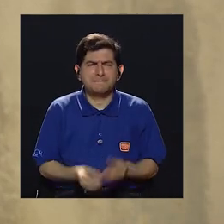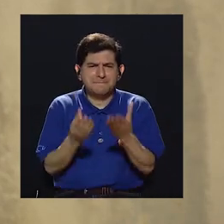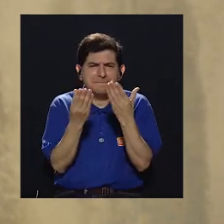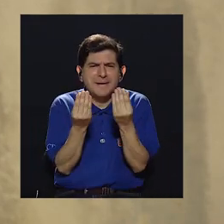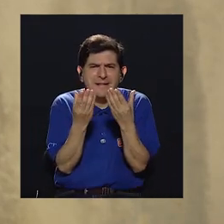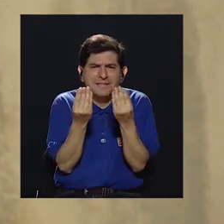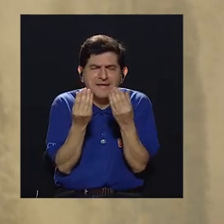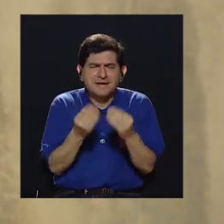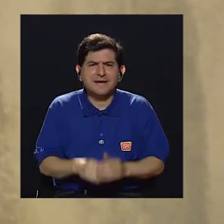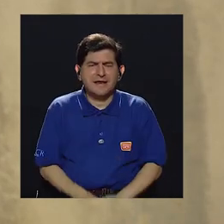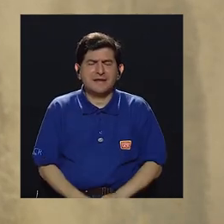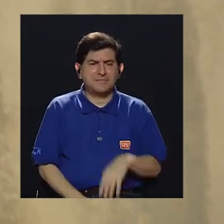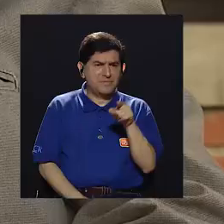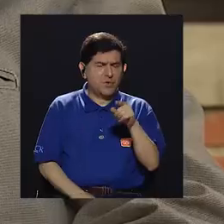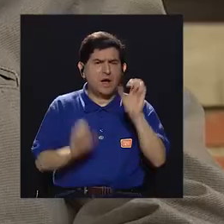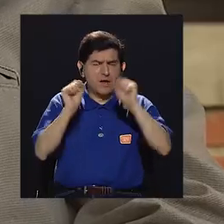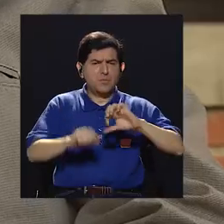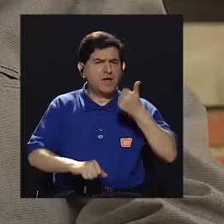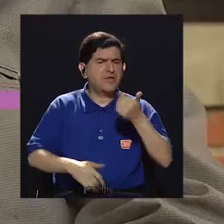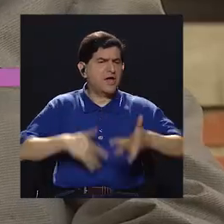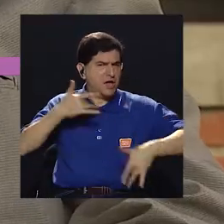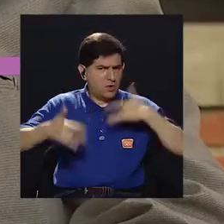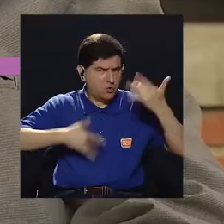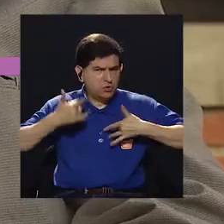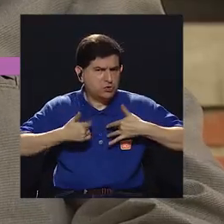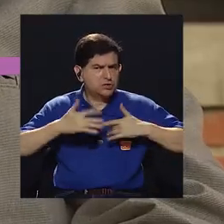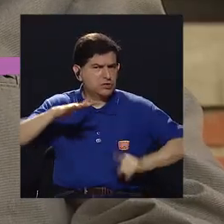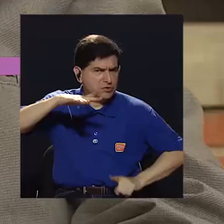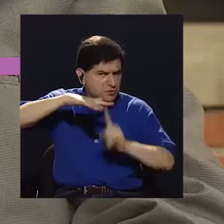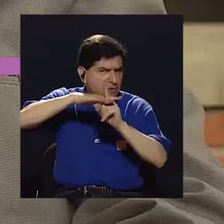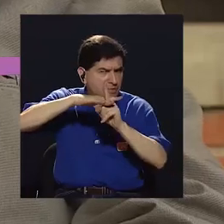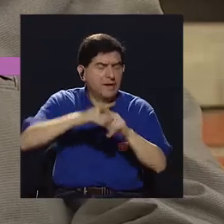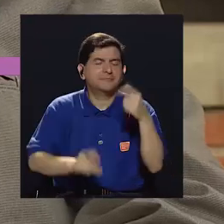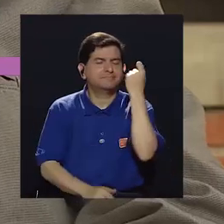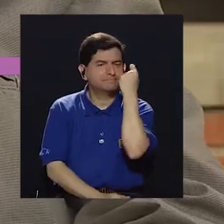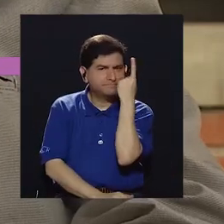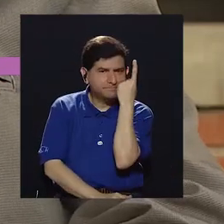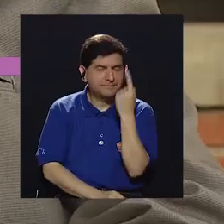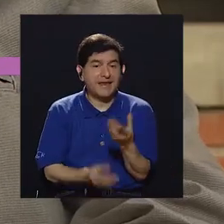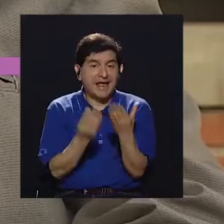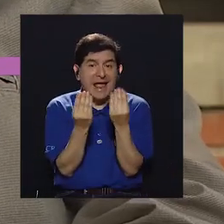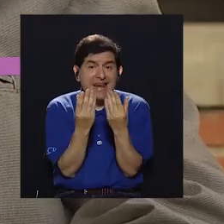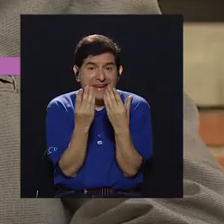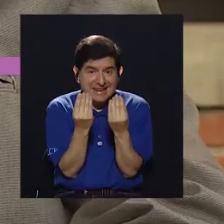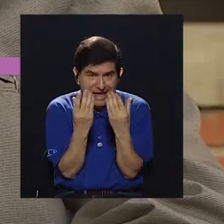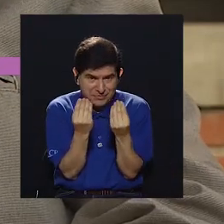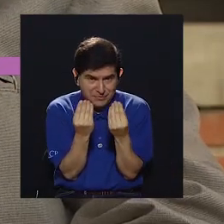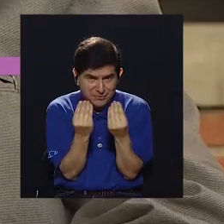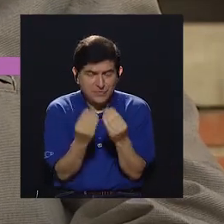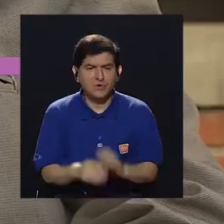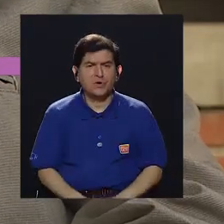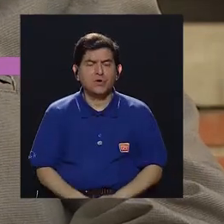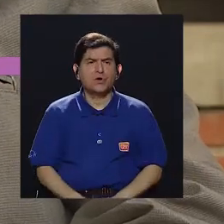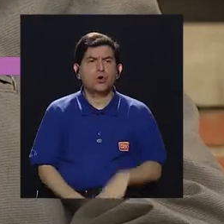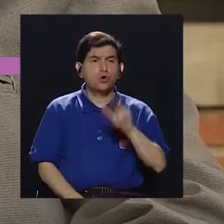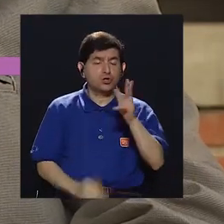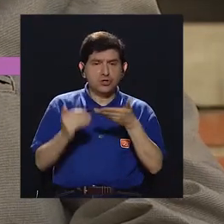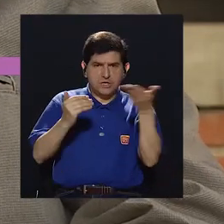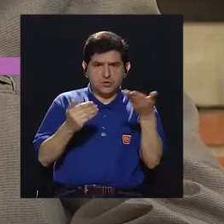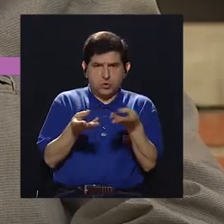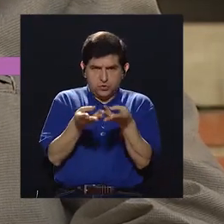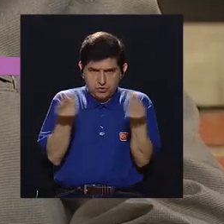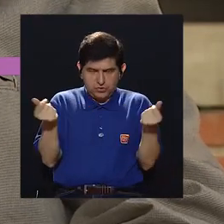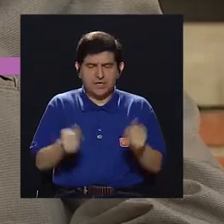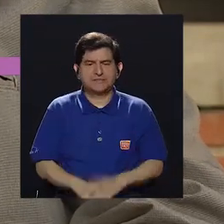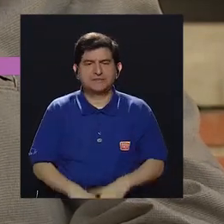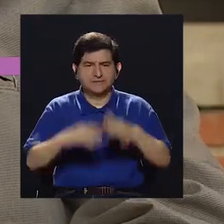ciático puede dar alguna otra sintomatología. Sí, yo creo que ahí, digamos, lo que tienes que entender es que el nervio en sí produce tres